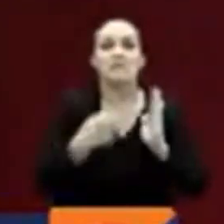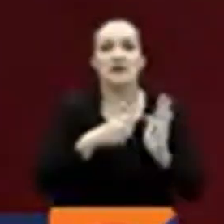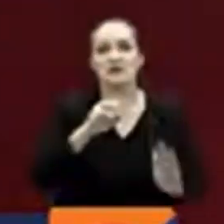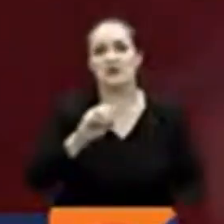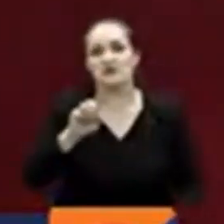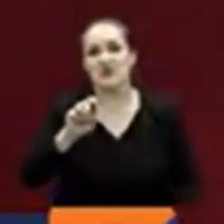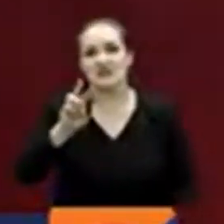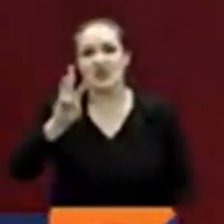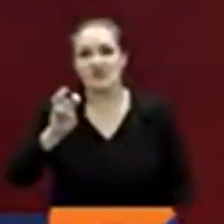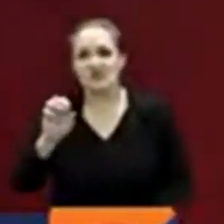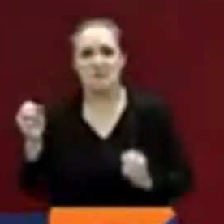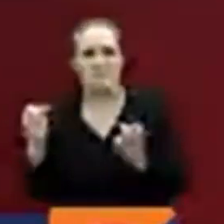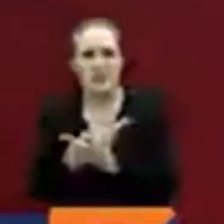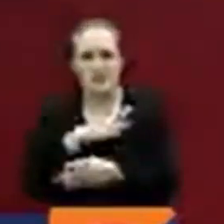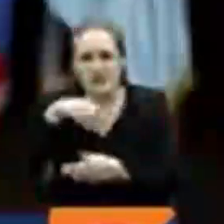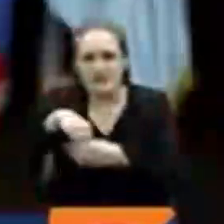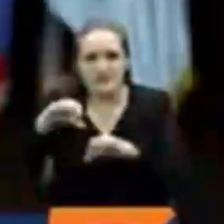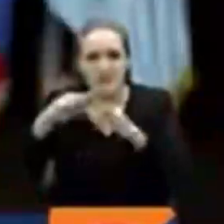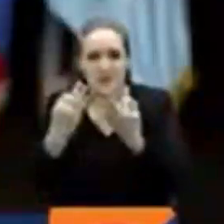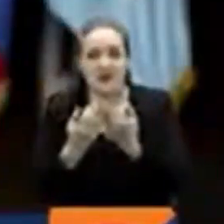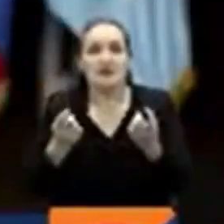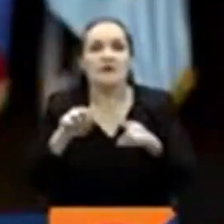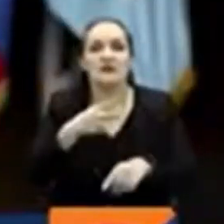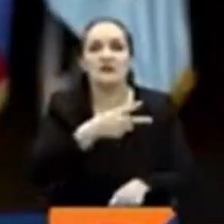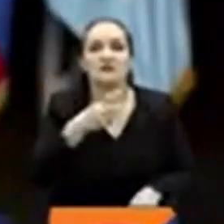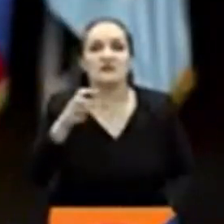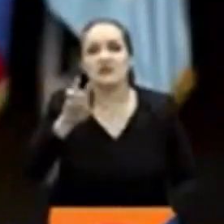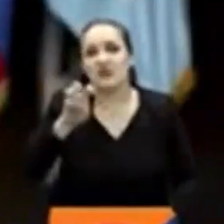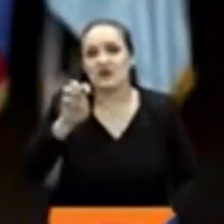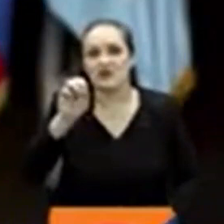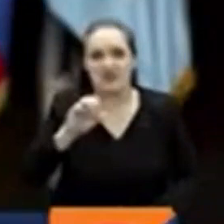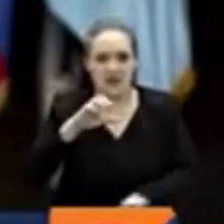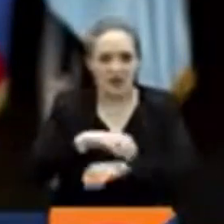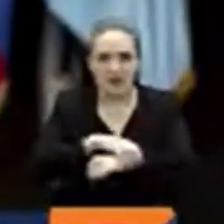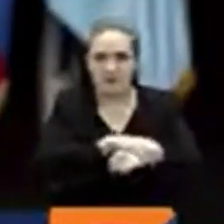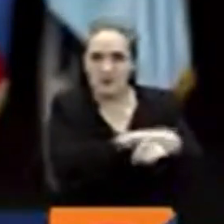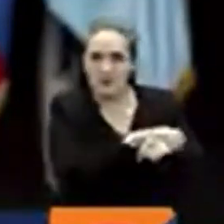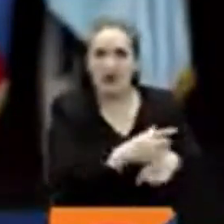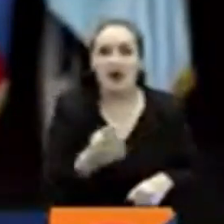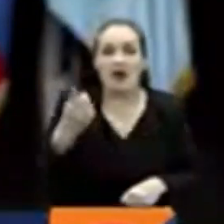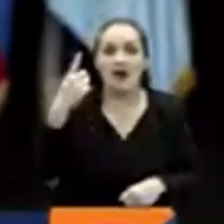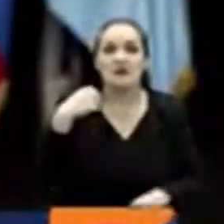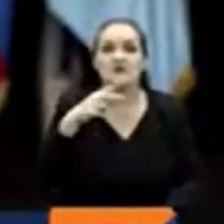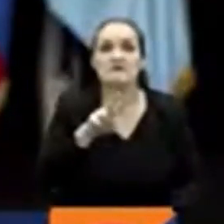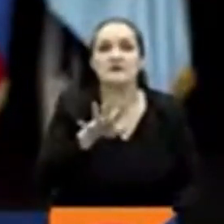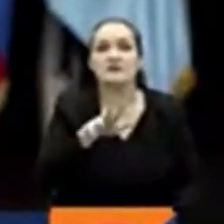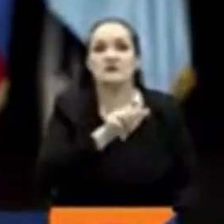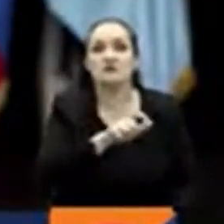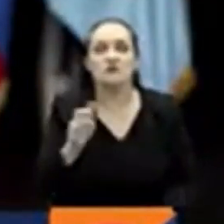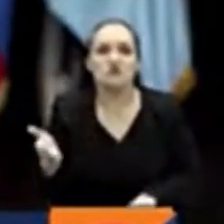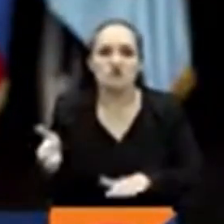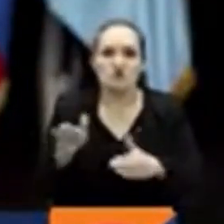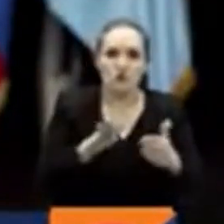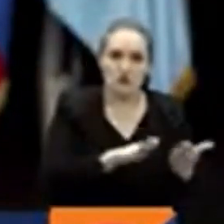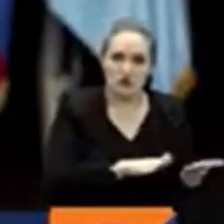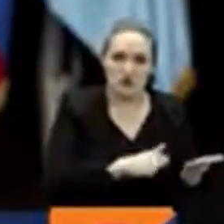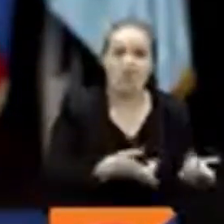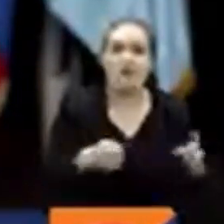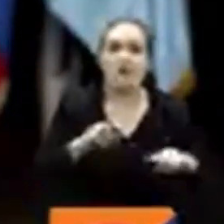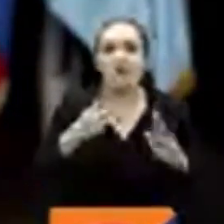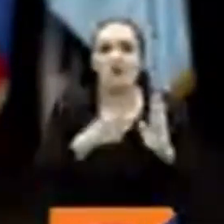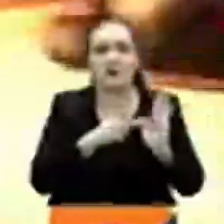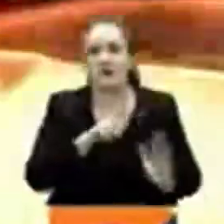hicieron efectivas más de 280 capturas. Ayer se reportaron 25 personas fallecidas y en el año